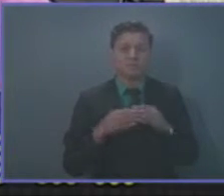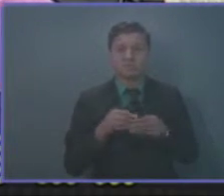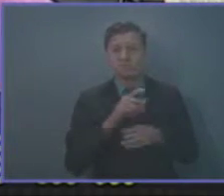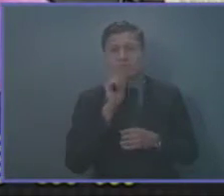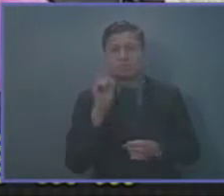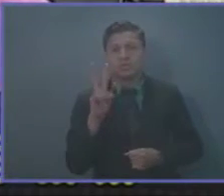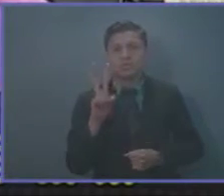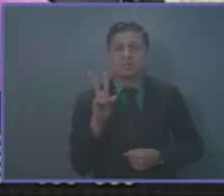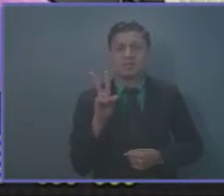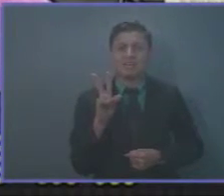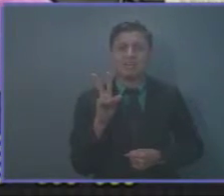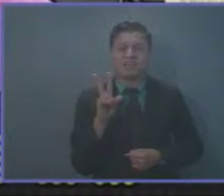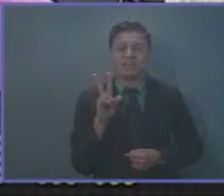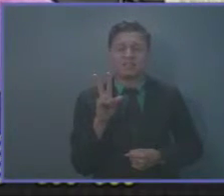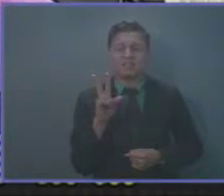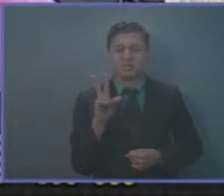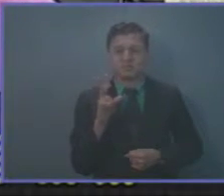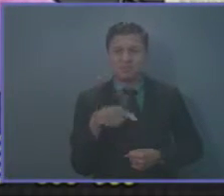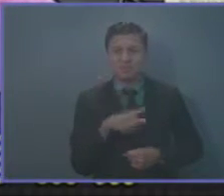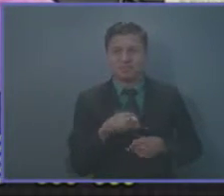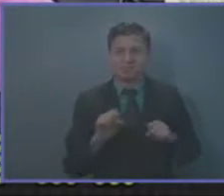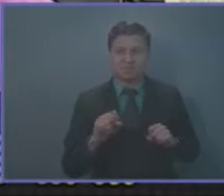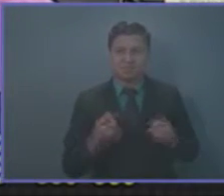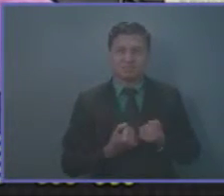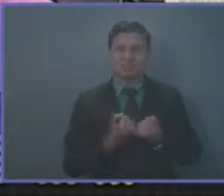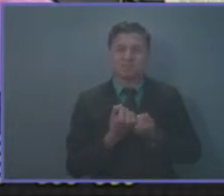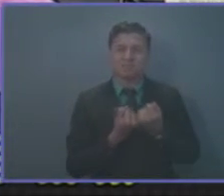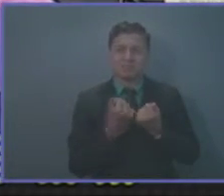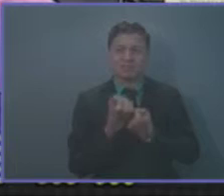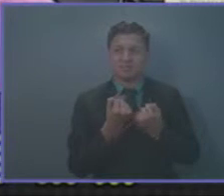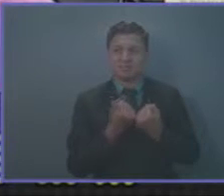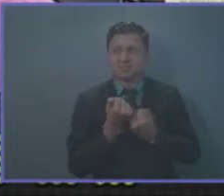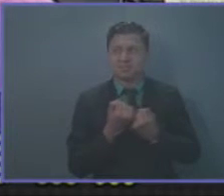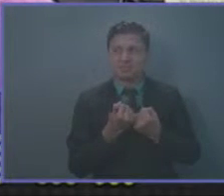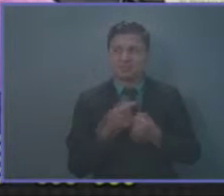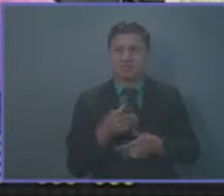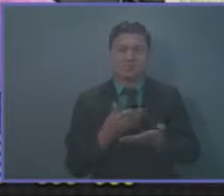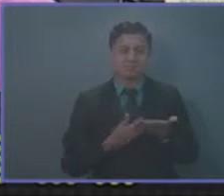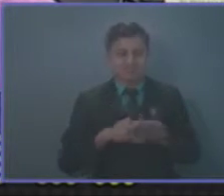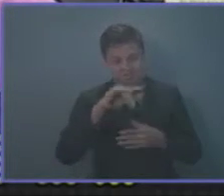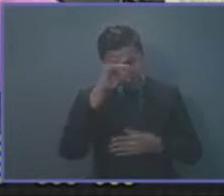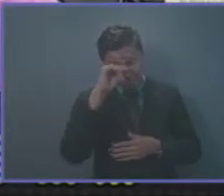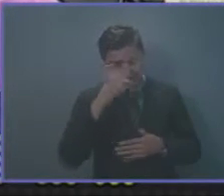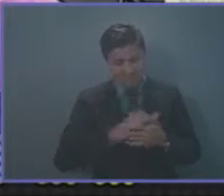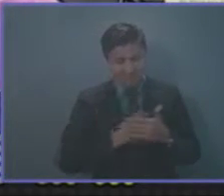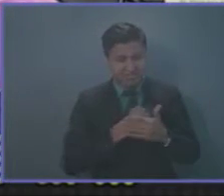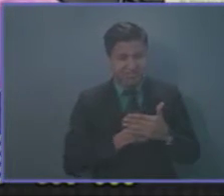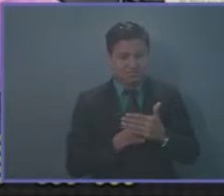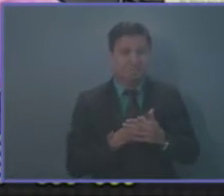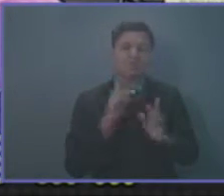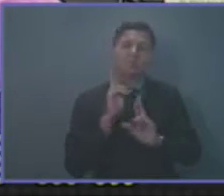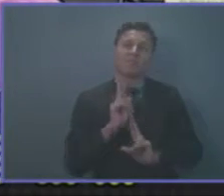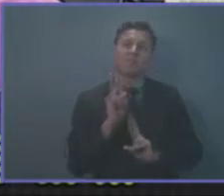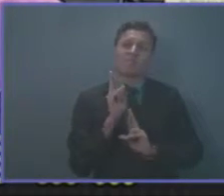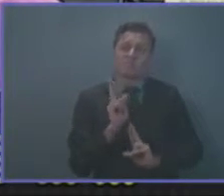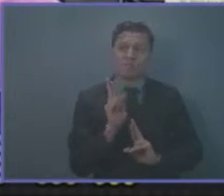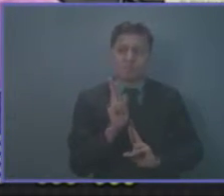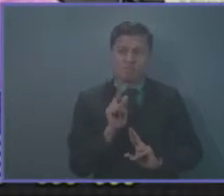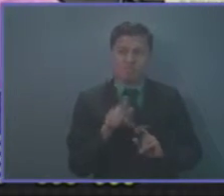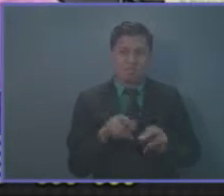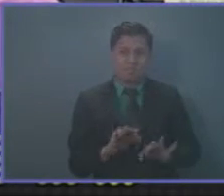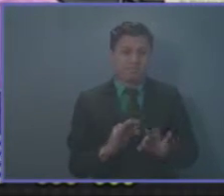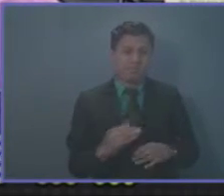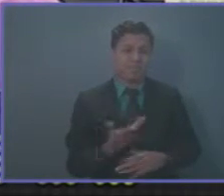seguimos con la Universidad del Salvador, estamos acompañando esos esfuerzos y esperamos que, así como en